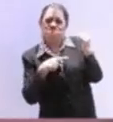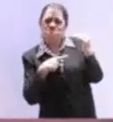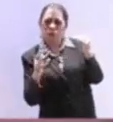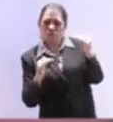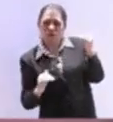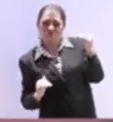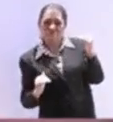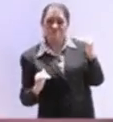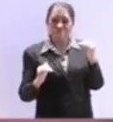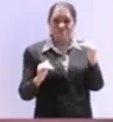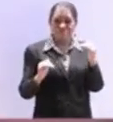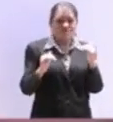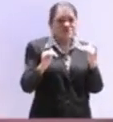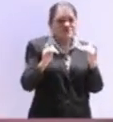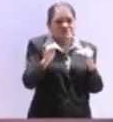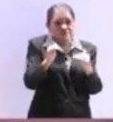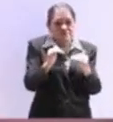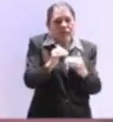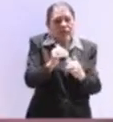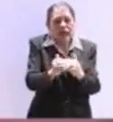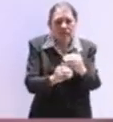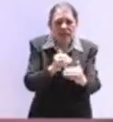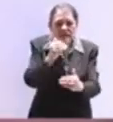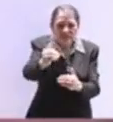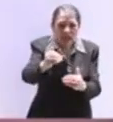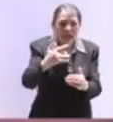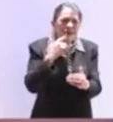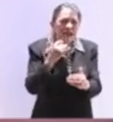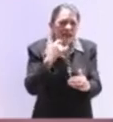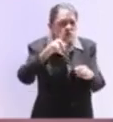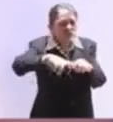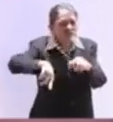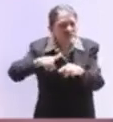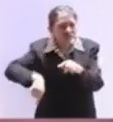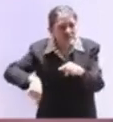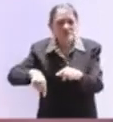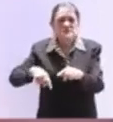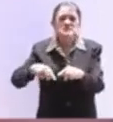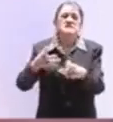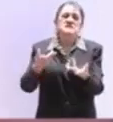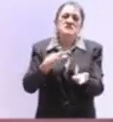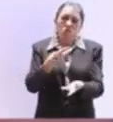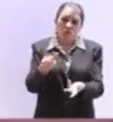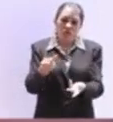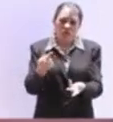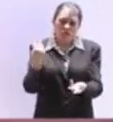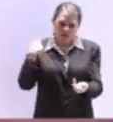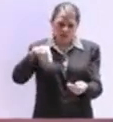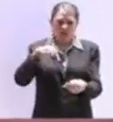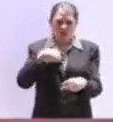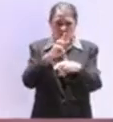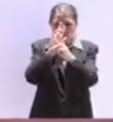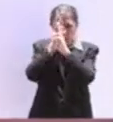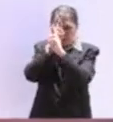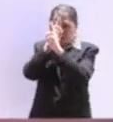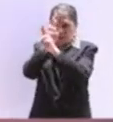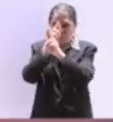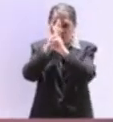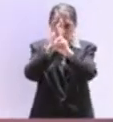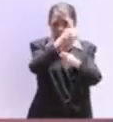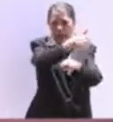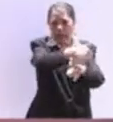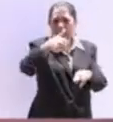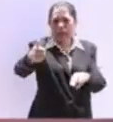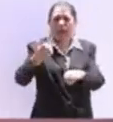avanzar en el combate a la pobreza. Nosotros somos muy respetuosos de la soberanía de los municipios y los